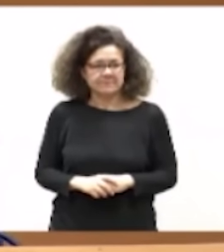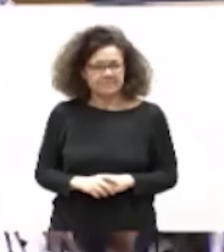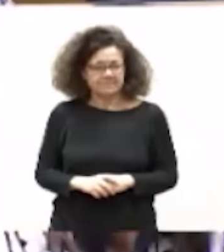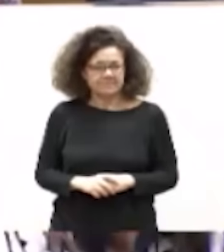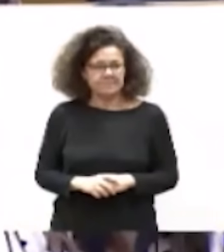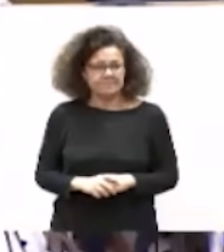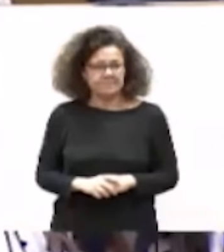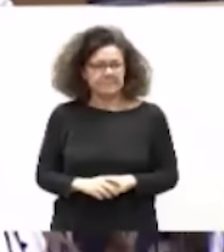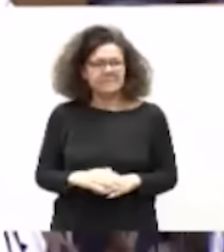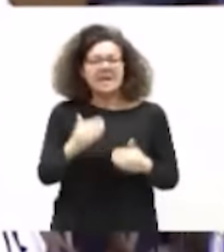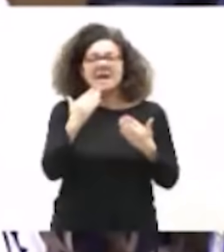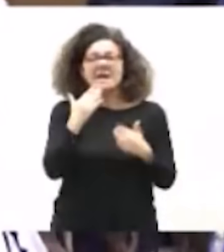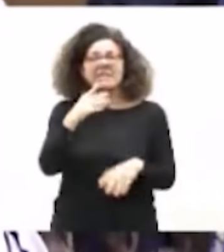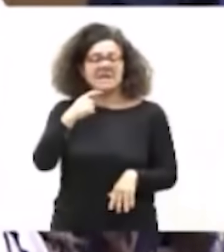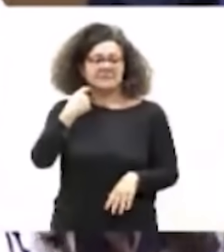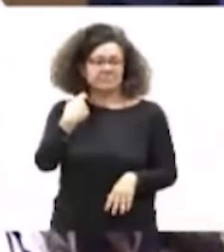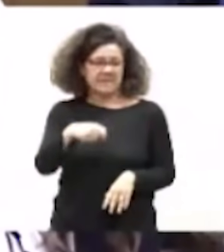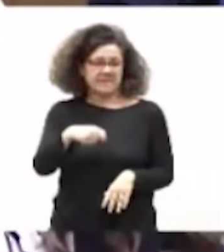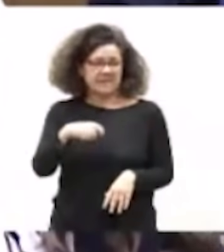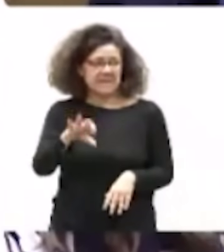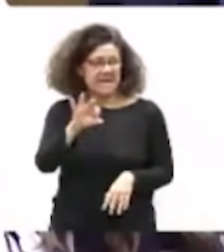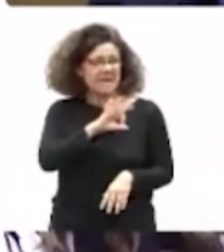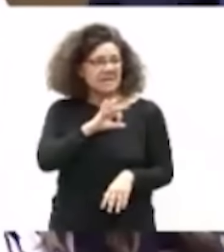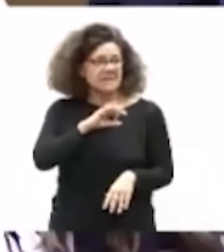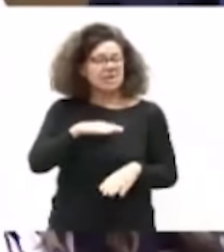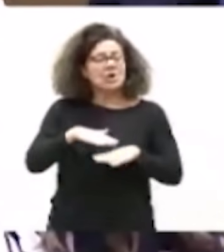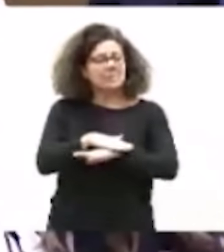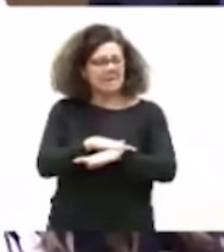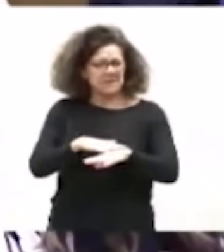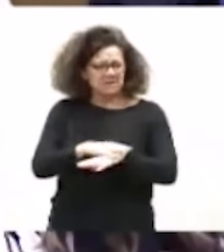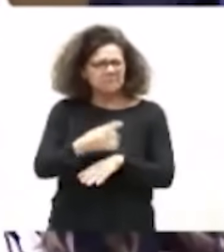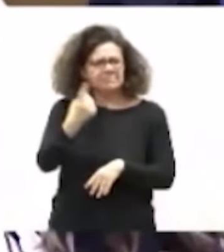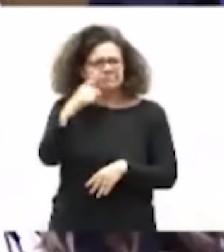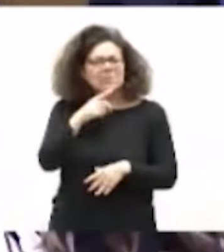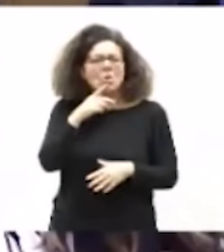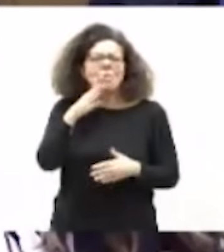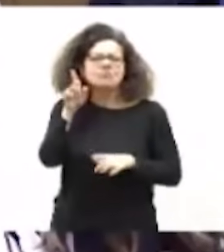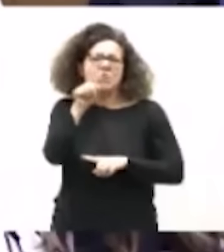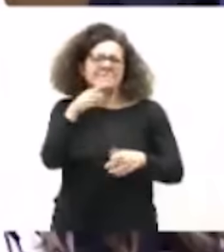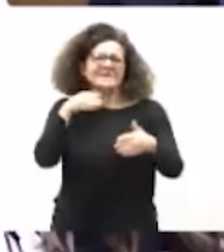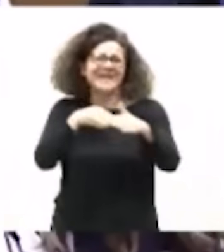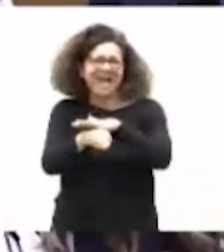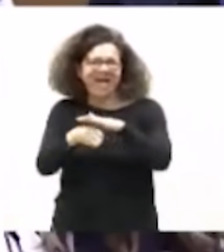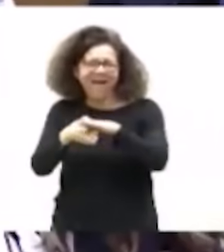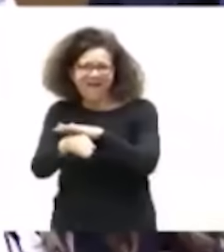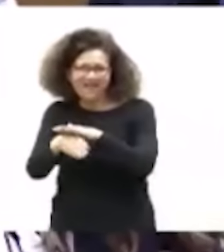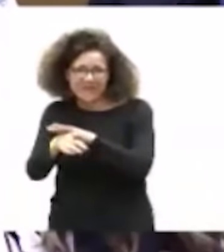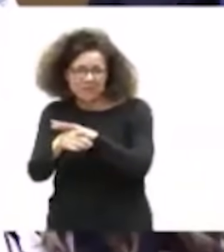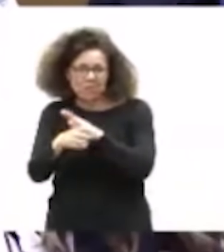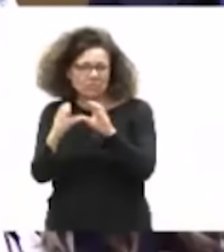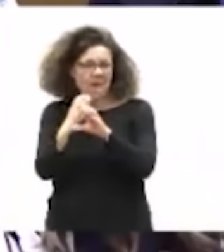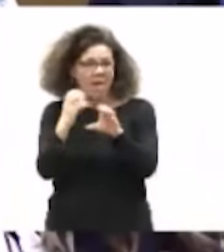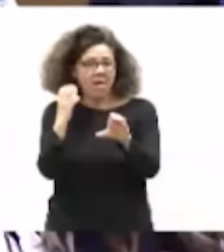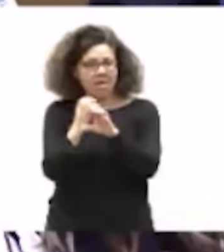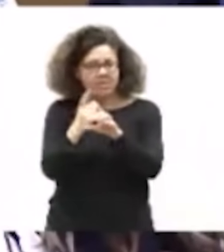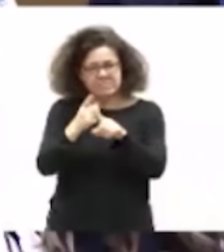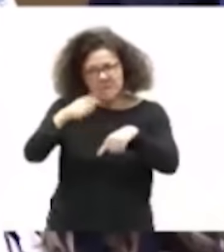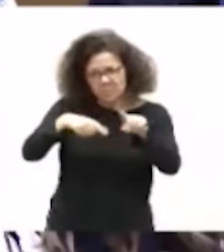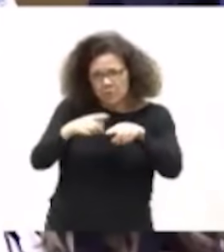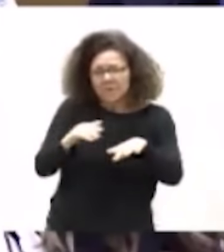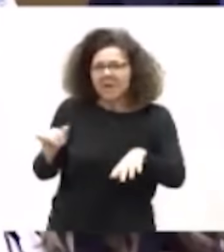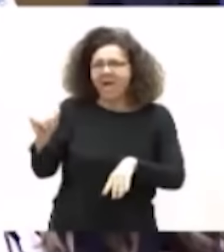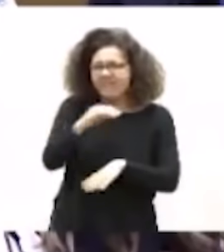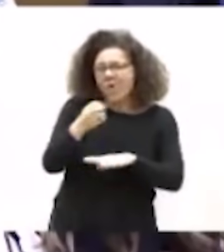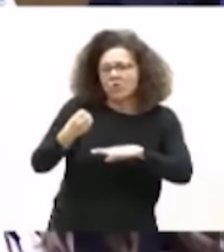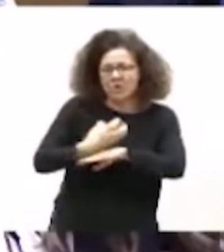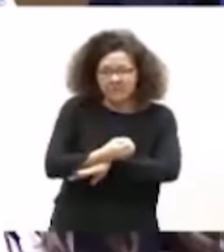Sí, gracias, presidente. Señor ministro, son conocidos los problemas de acceso a los medios de transporte colectivo que últimamente tiene usted, ya sea en avión o en